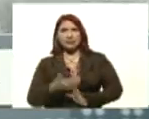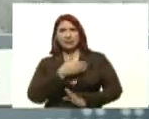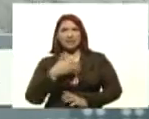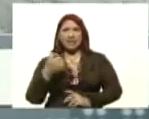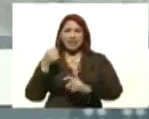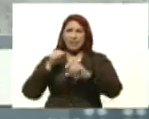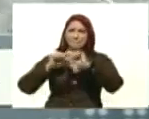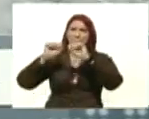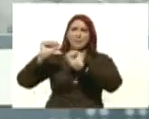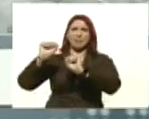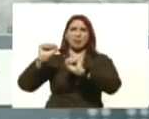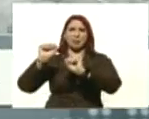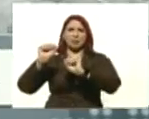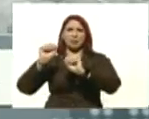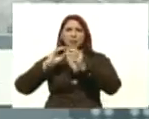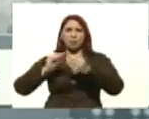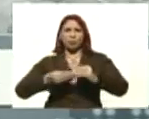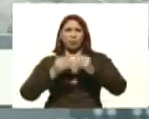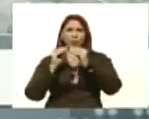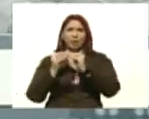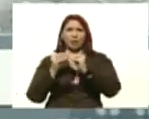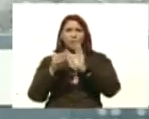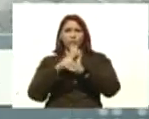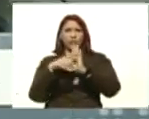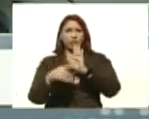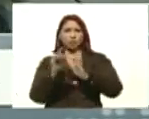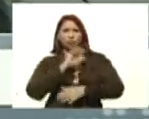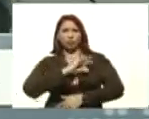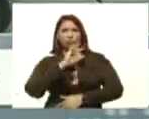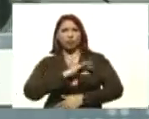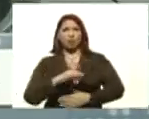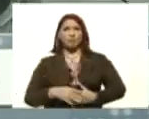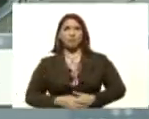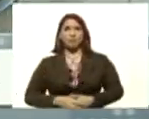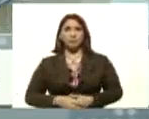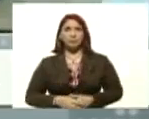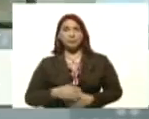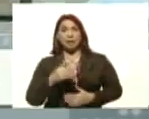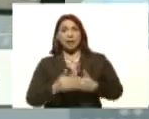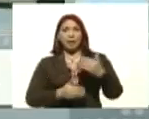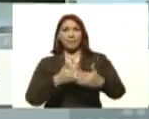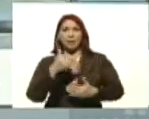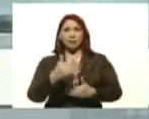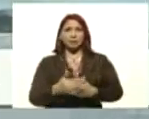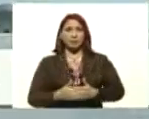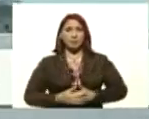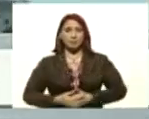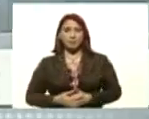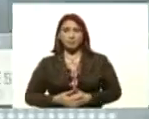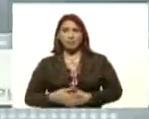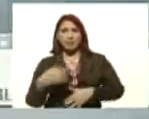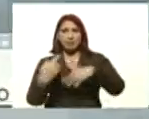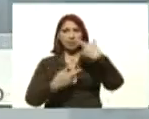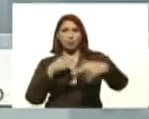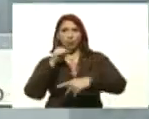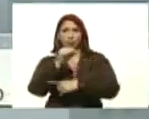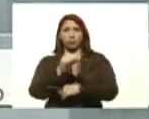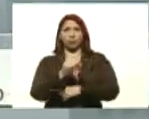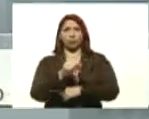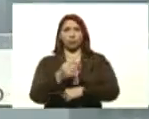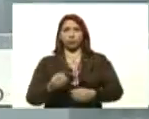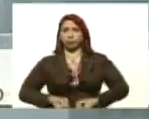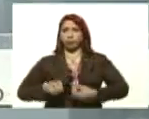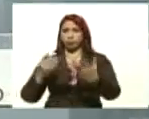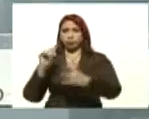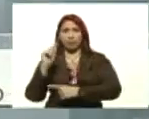que recuperemos los derechos sociales y los avances que la revolución trajo por primera